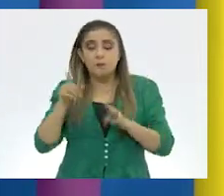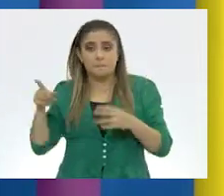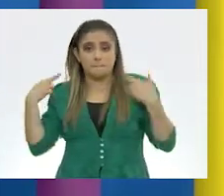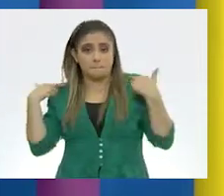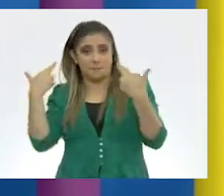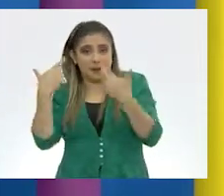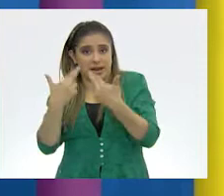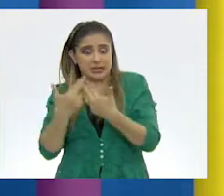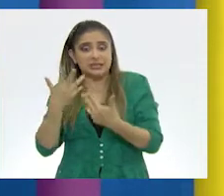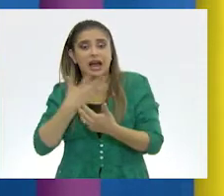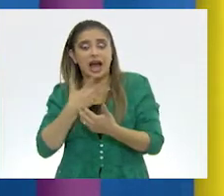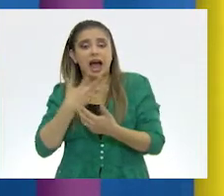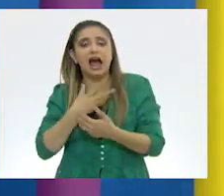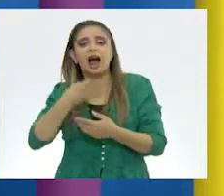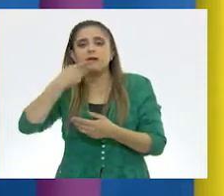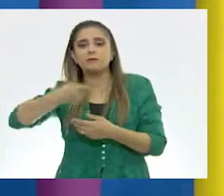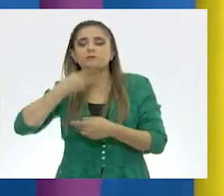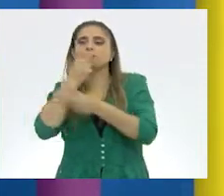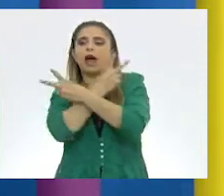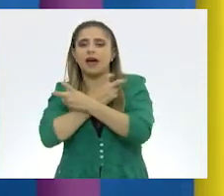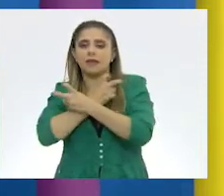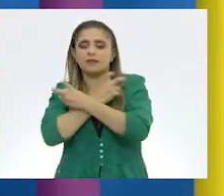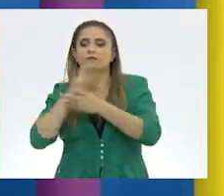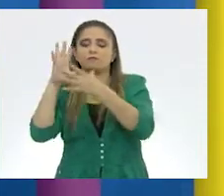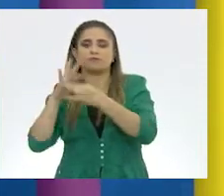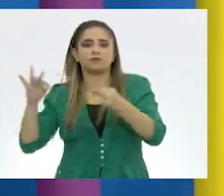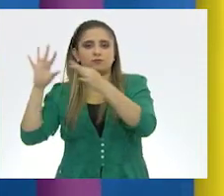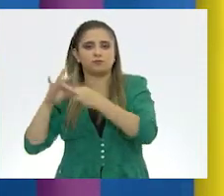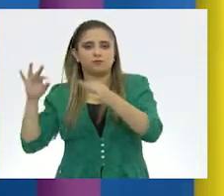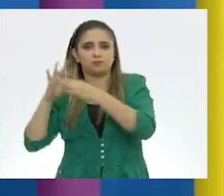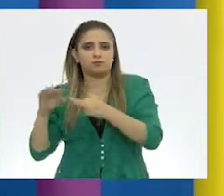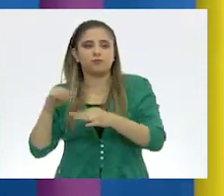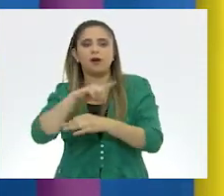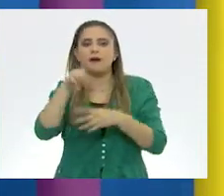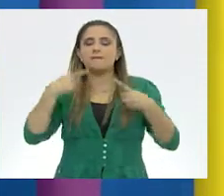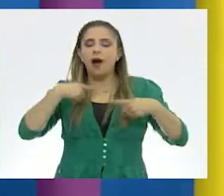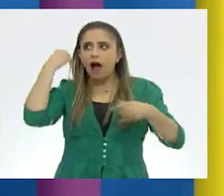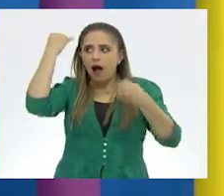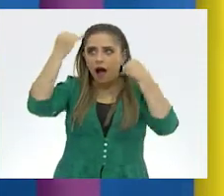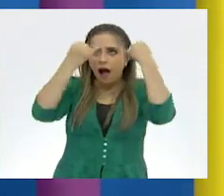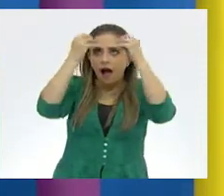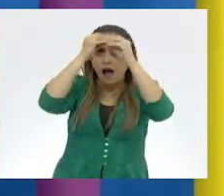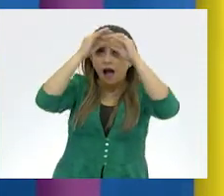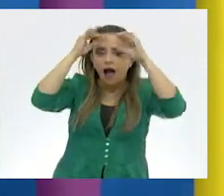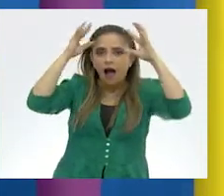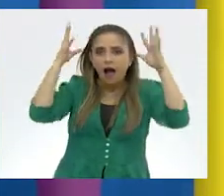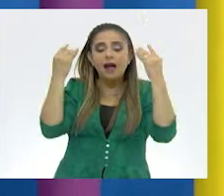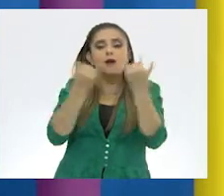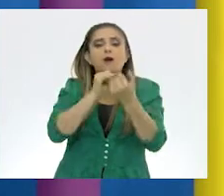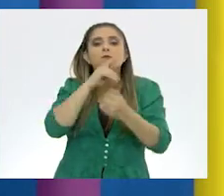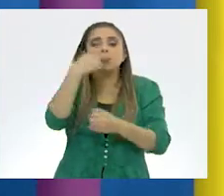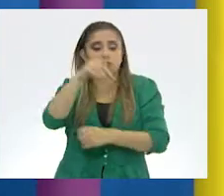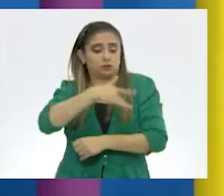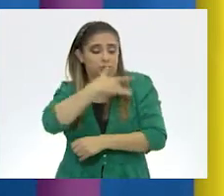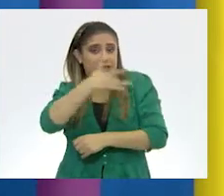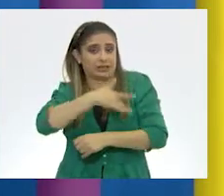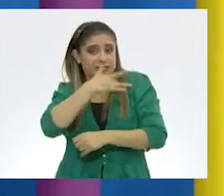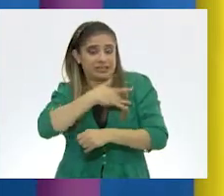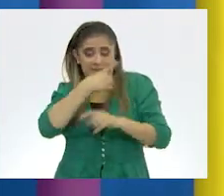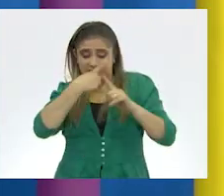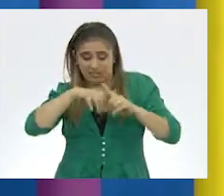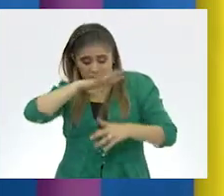empleó diversos adjetivos. También nos sugirió que usáramos todos nuestros sentidos para poder llevar a cabo una